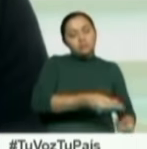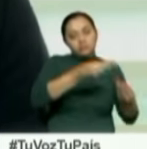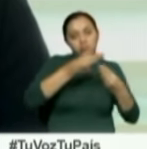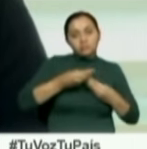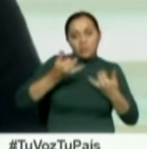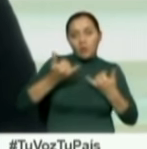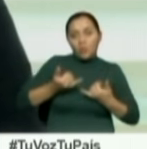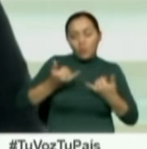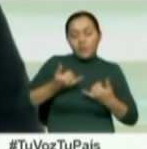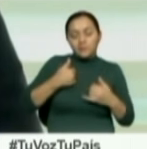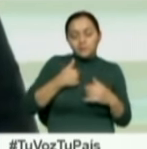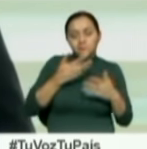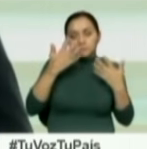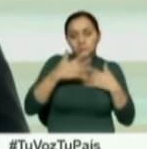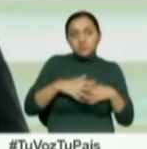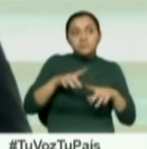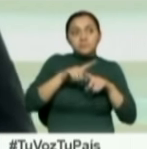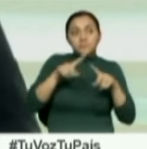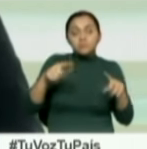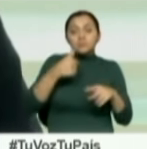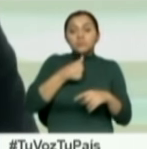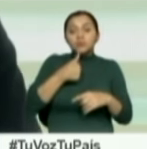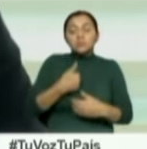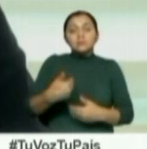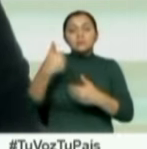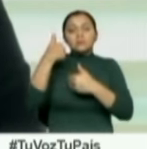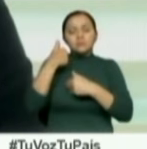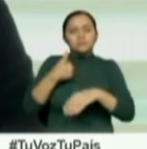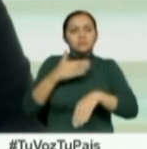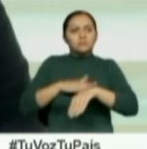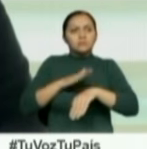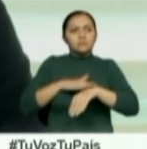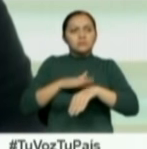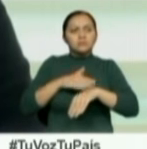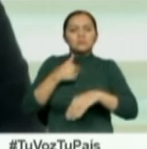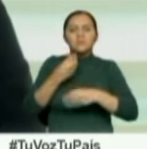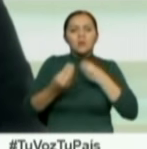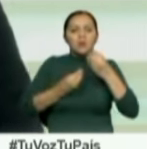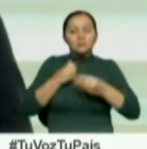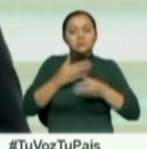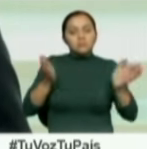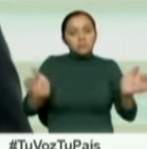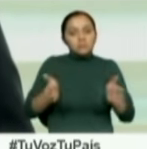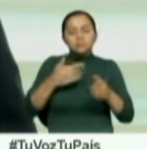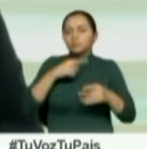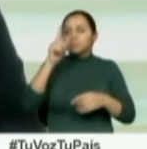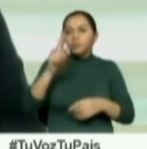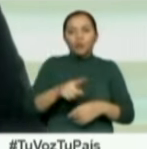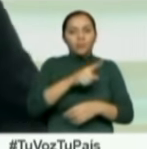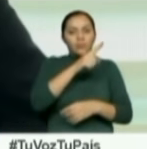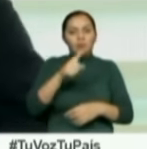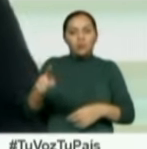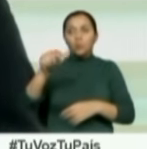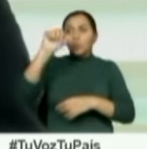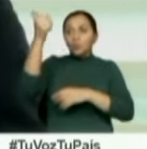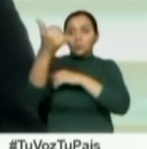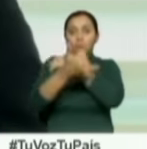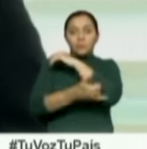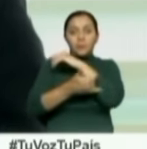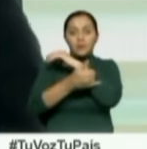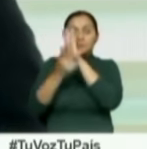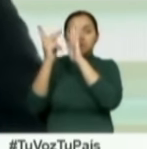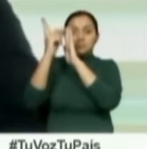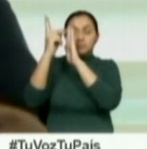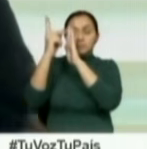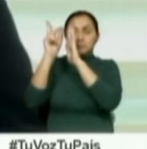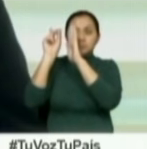la presidencia. Pero en lo que respecta a nosotros, insistiremos en que se prohíban los paraísos fiscales para evitar la corrupción,